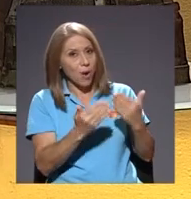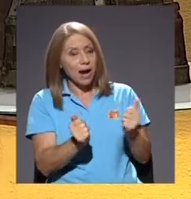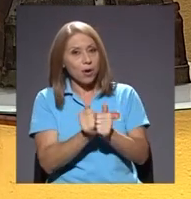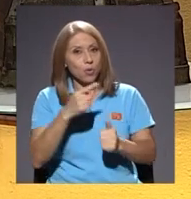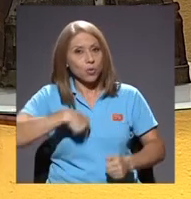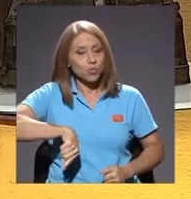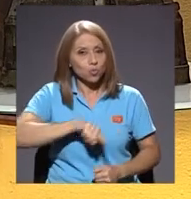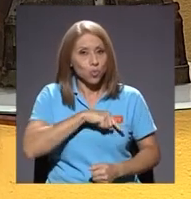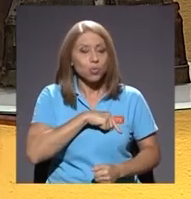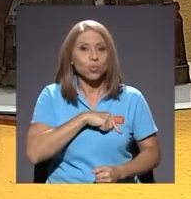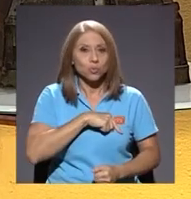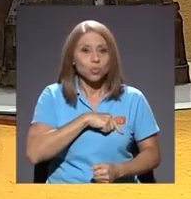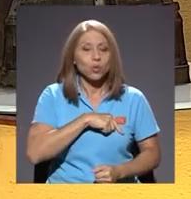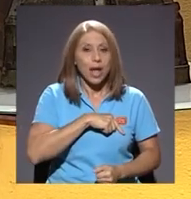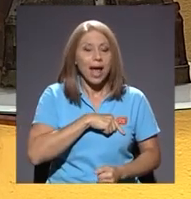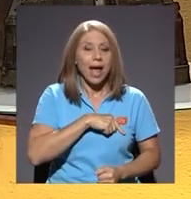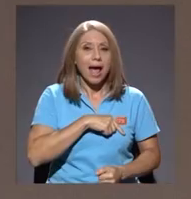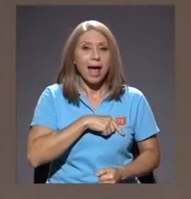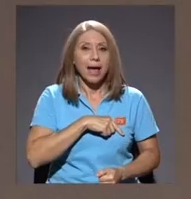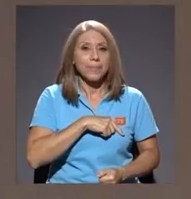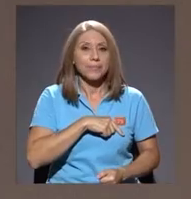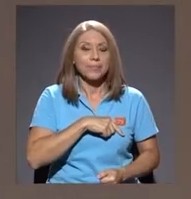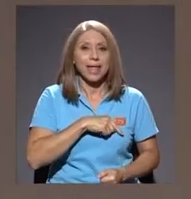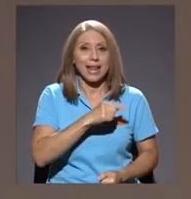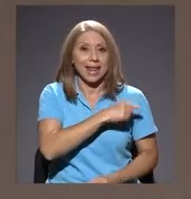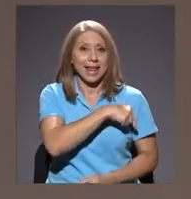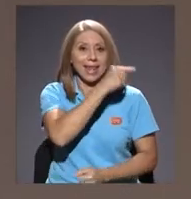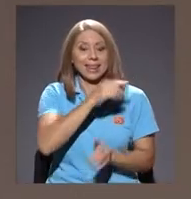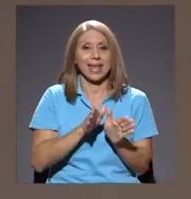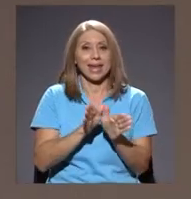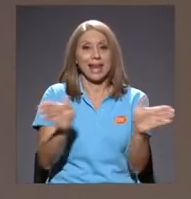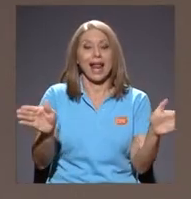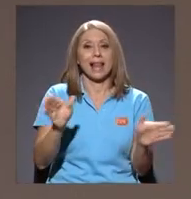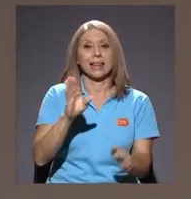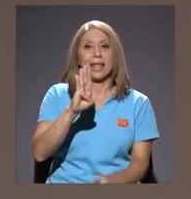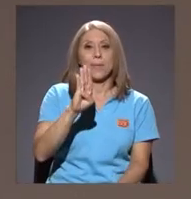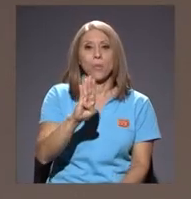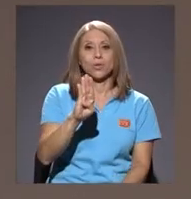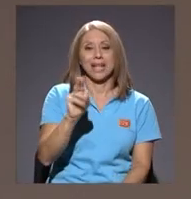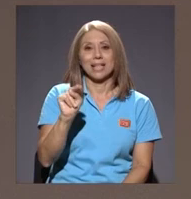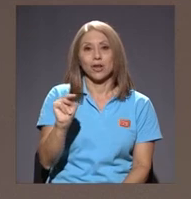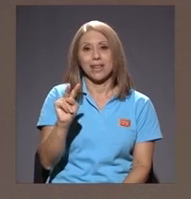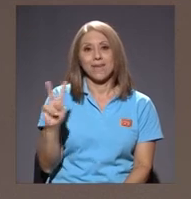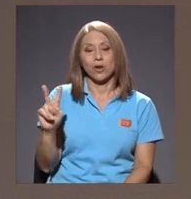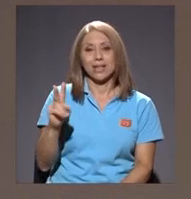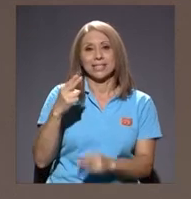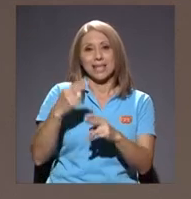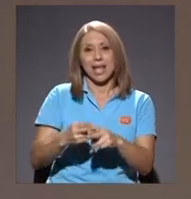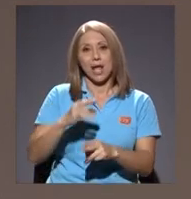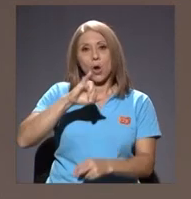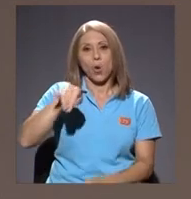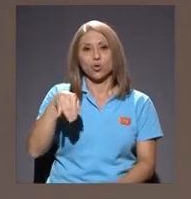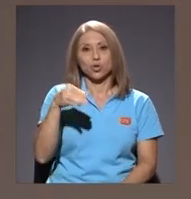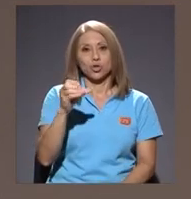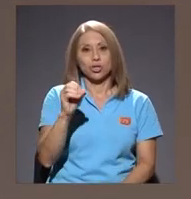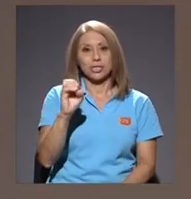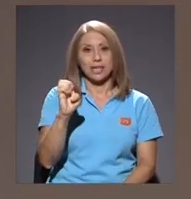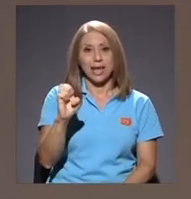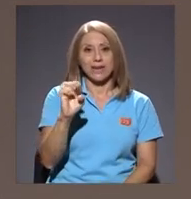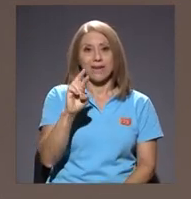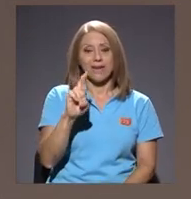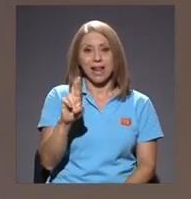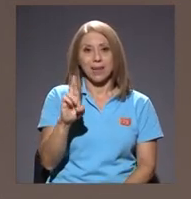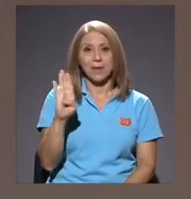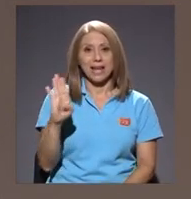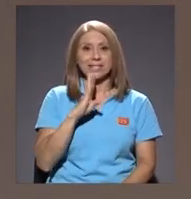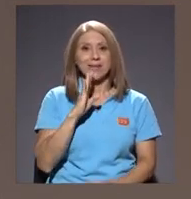nosotros el gerente general de la bolsa nacional de valores de josé rafael brenes con quien hablaremos una vez